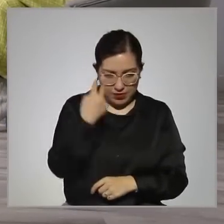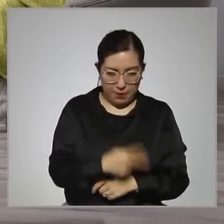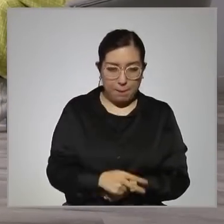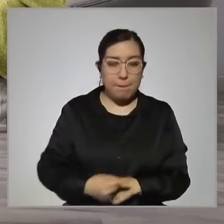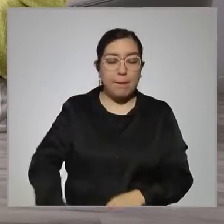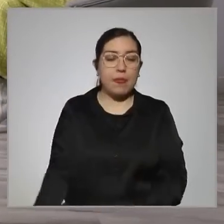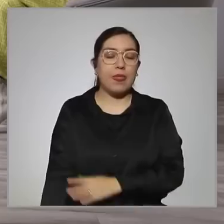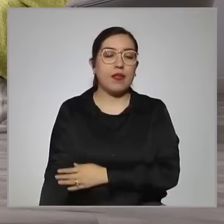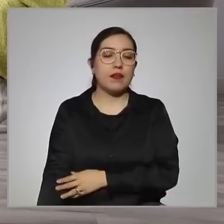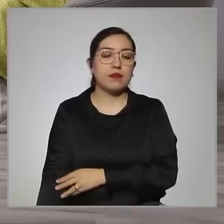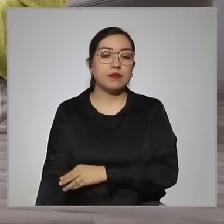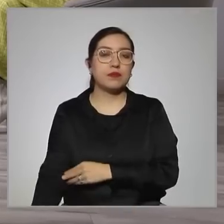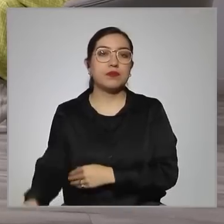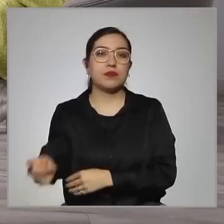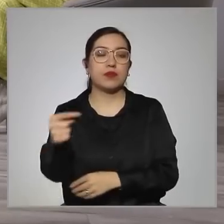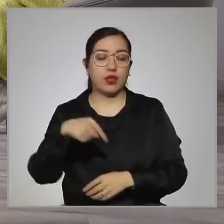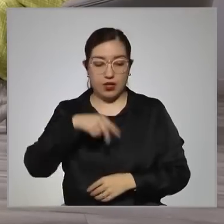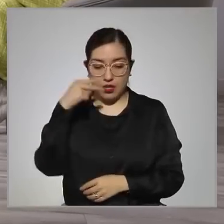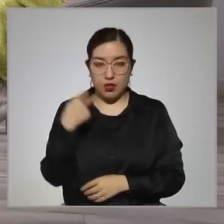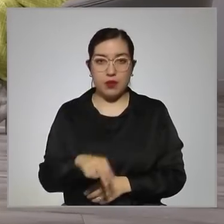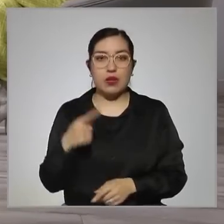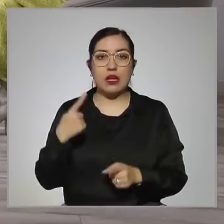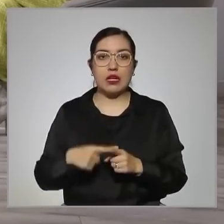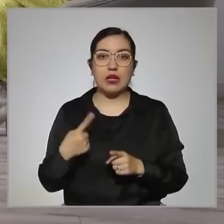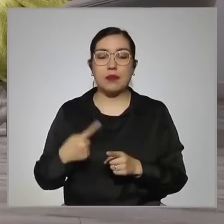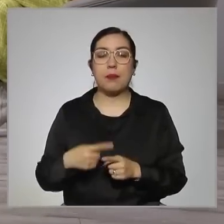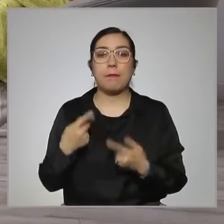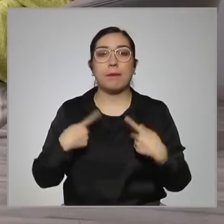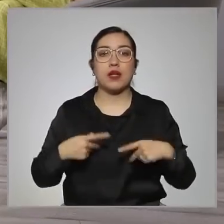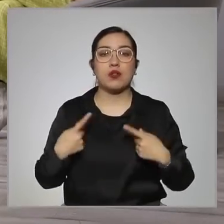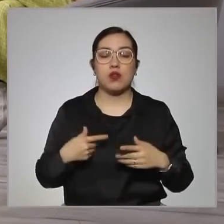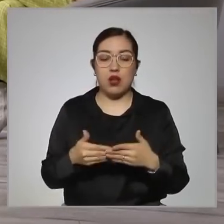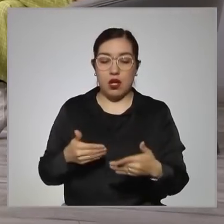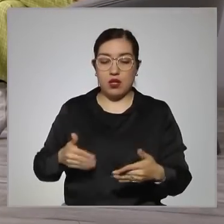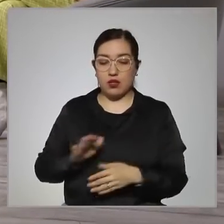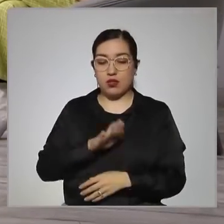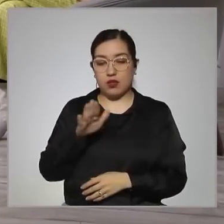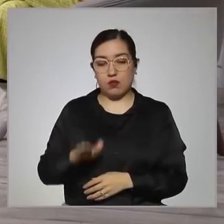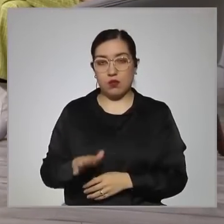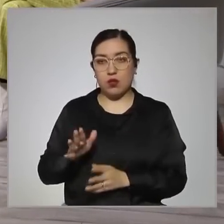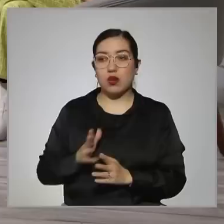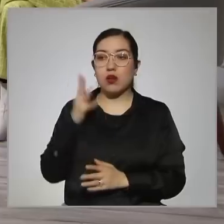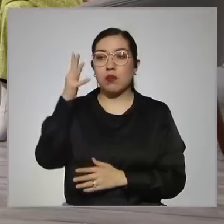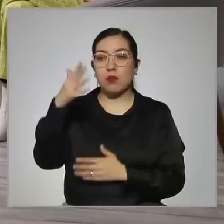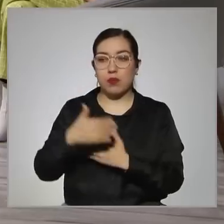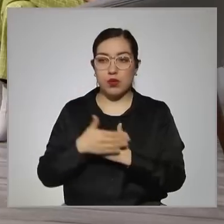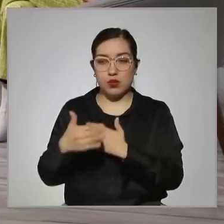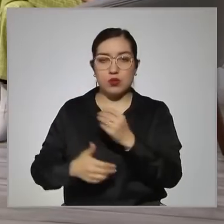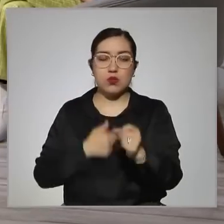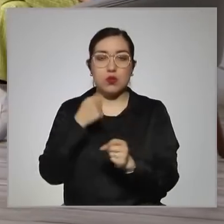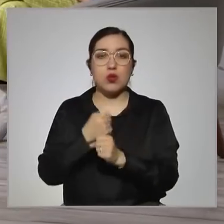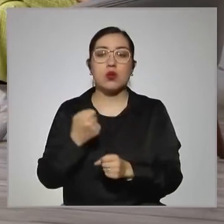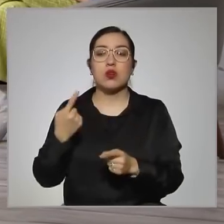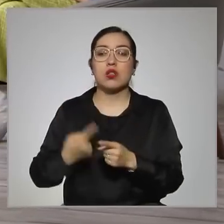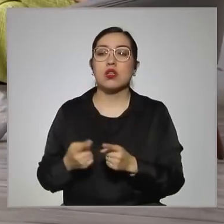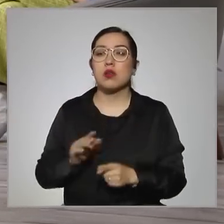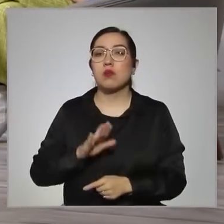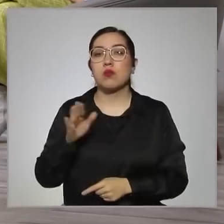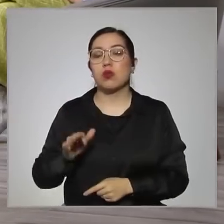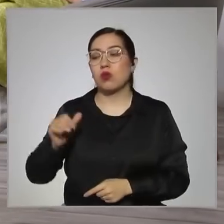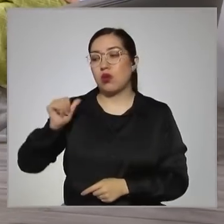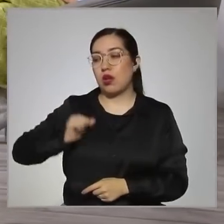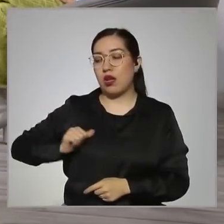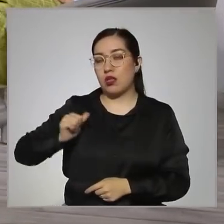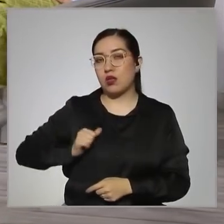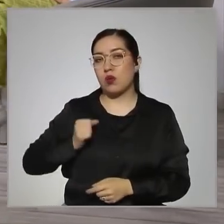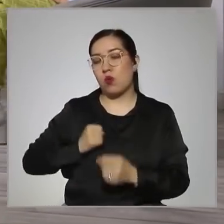se van a morir y ya no van a pasar el año, ¿no? Hay comunidades donde dicen, ¿quién ya no pasó el año? ¿Quién se quedó en el año viejo?